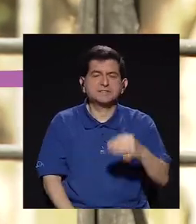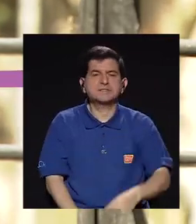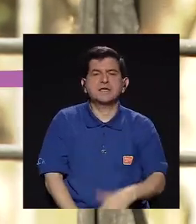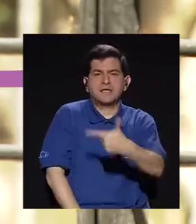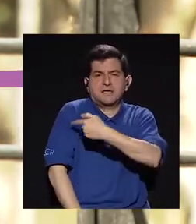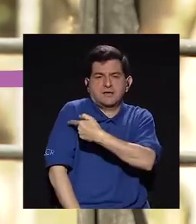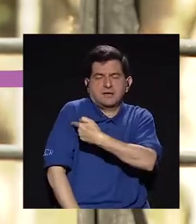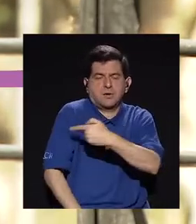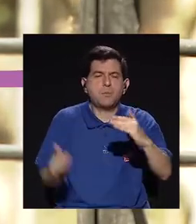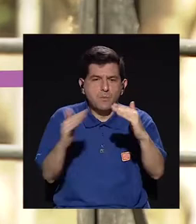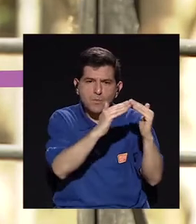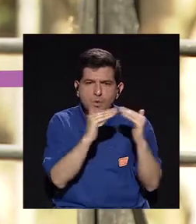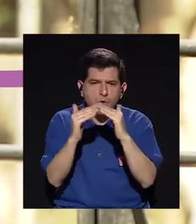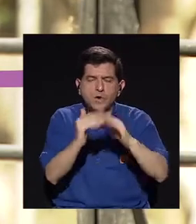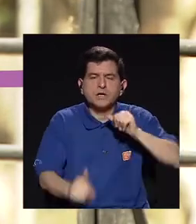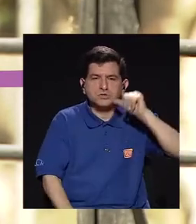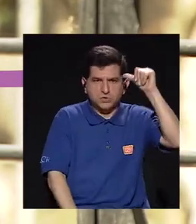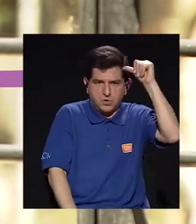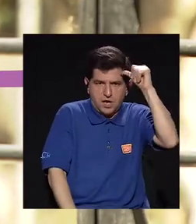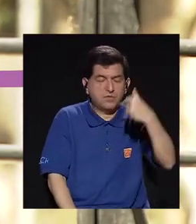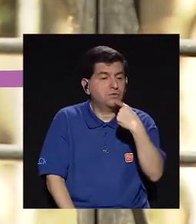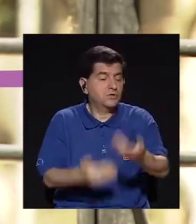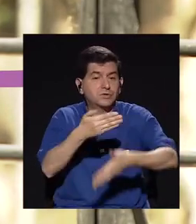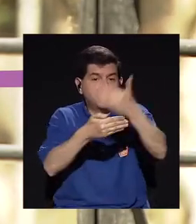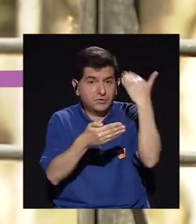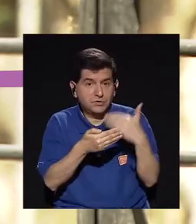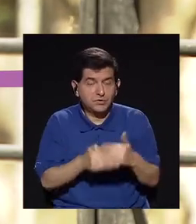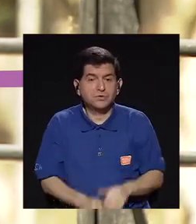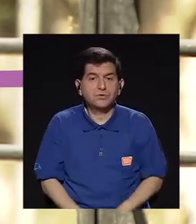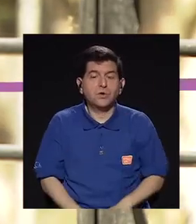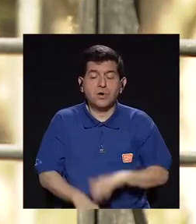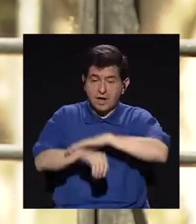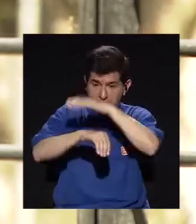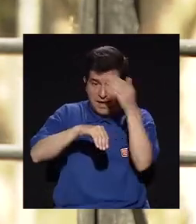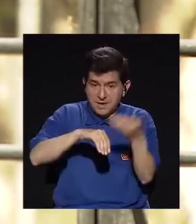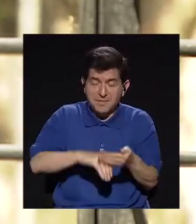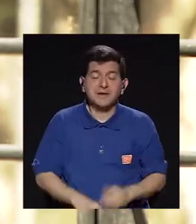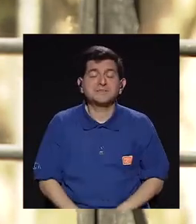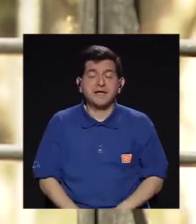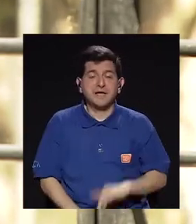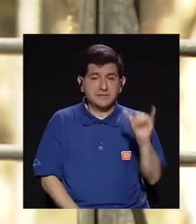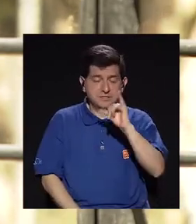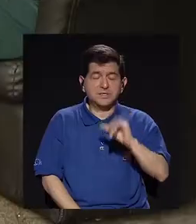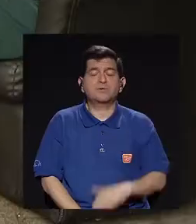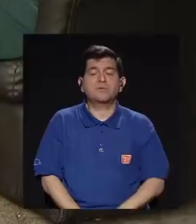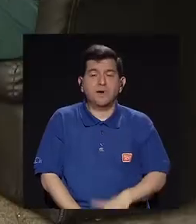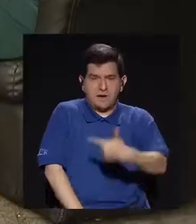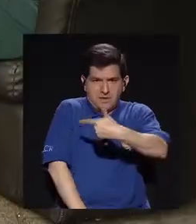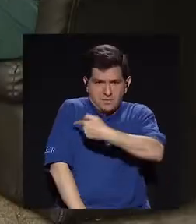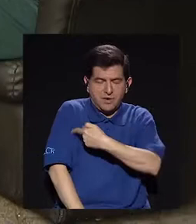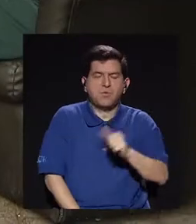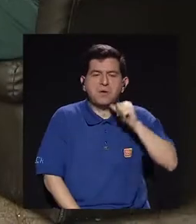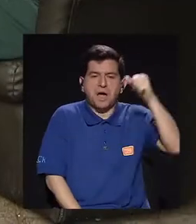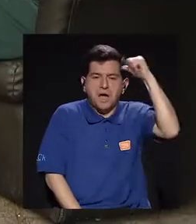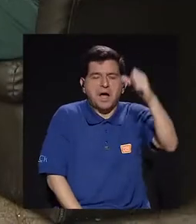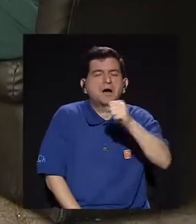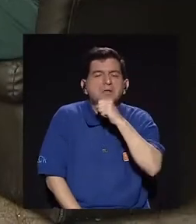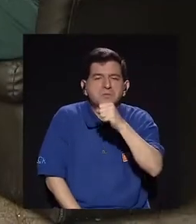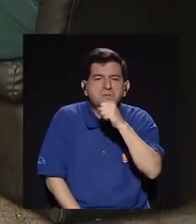también vacunamos población adulta, como les comentaba, a las embarazadas se les aplica una vacuna, a los adultos